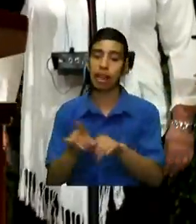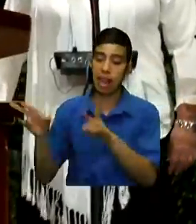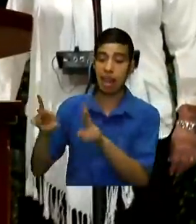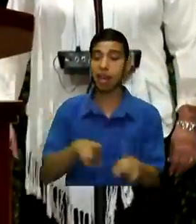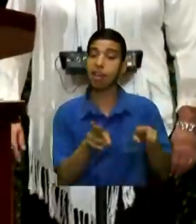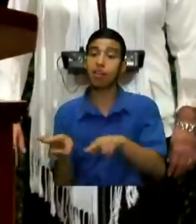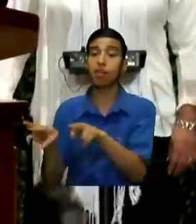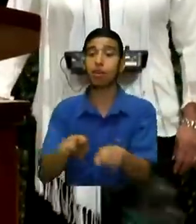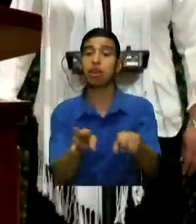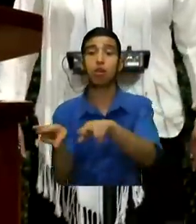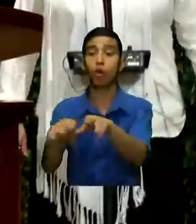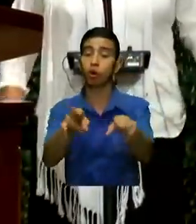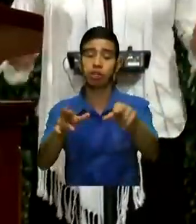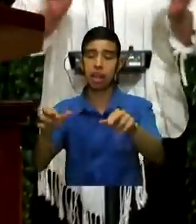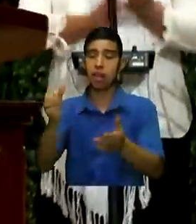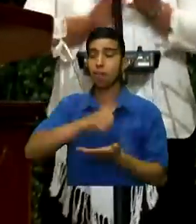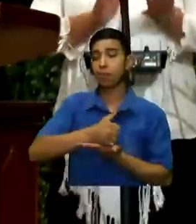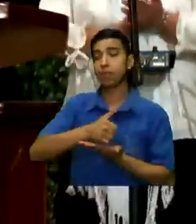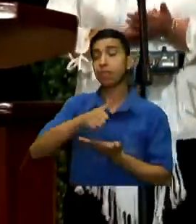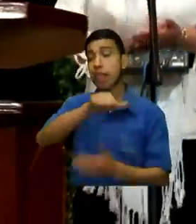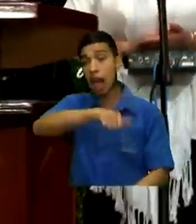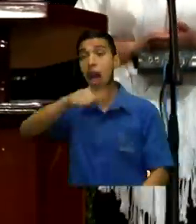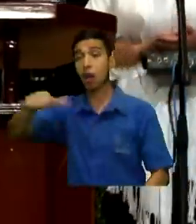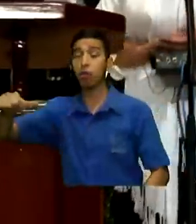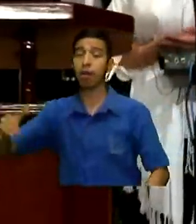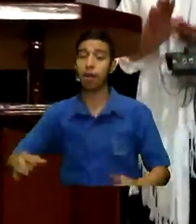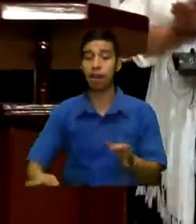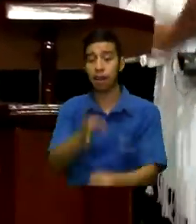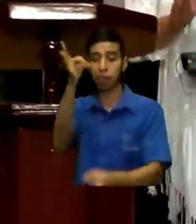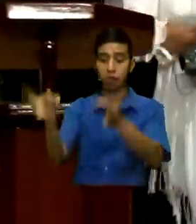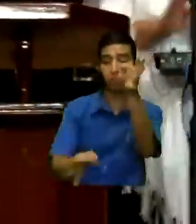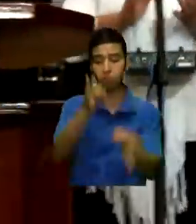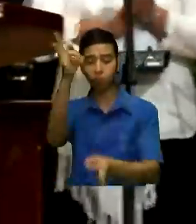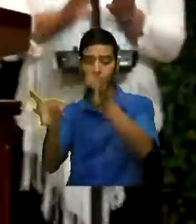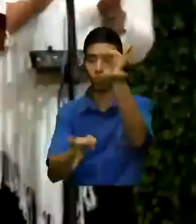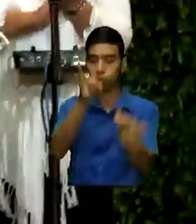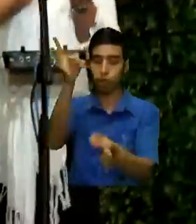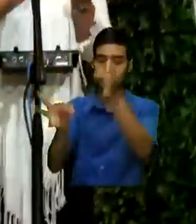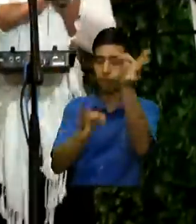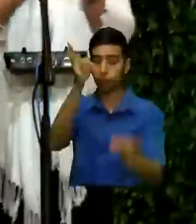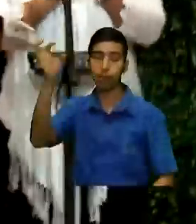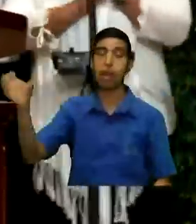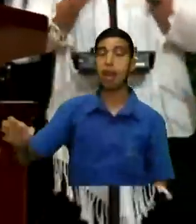Ríos de agua viva, ríos de agua viva que saltan para vida eterna.